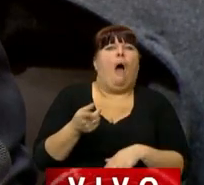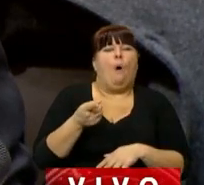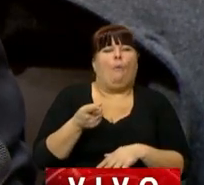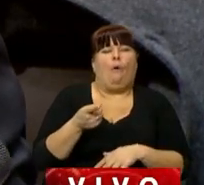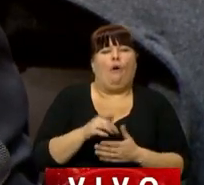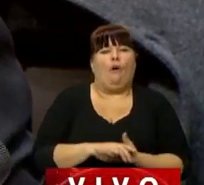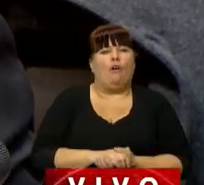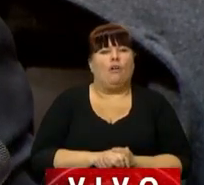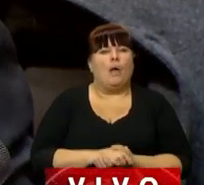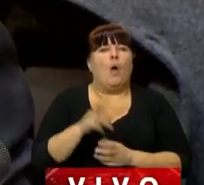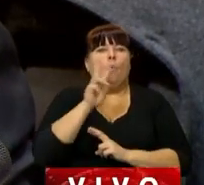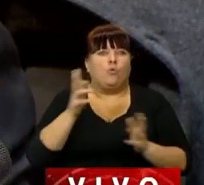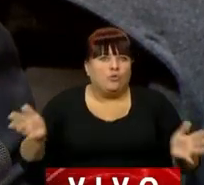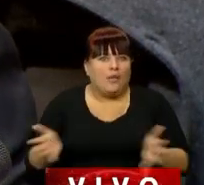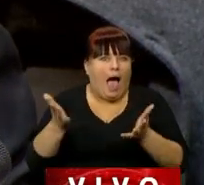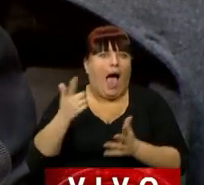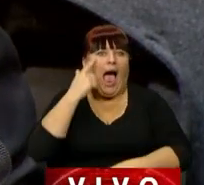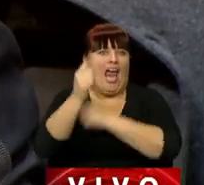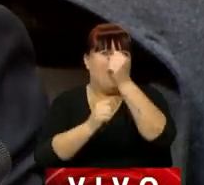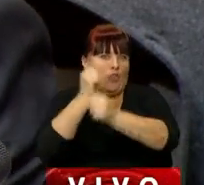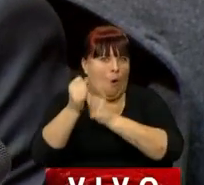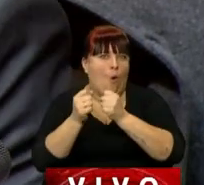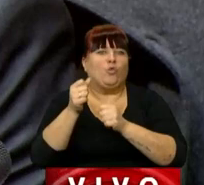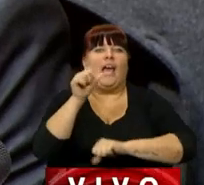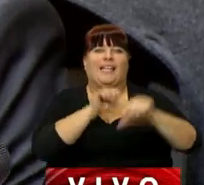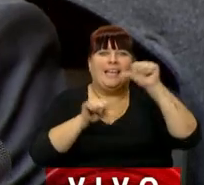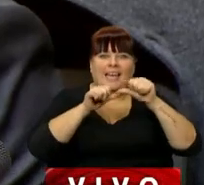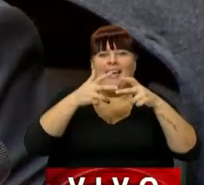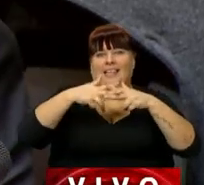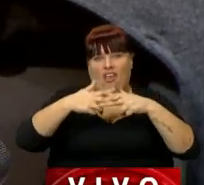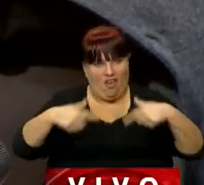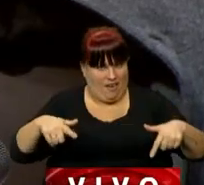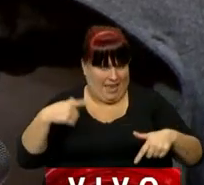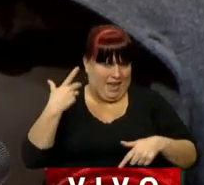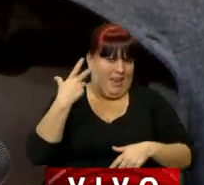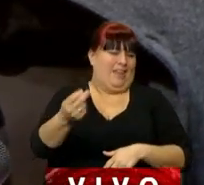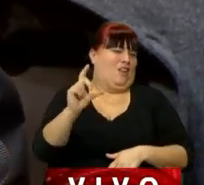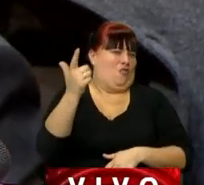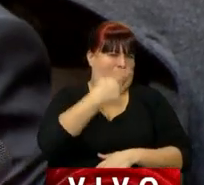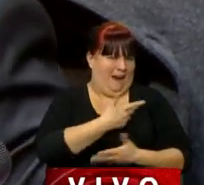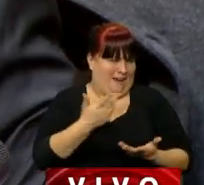de incentivos a la industria de biotecnología y nanotecnología, ¿no? Nadie.